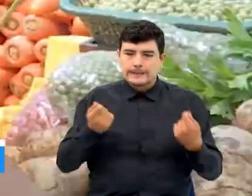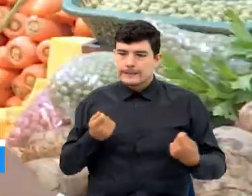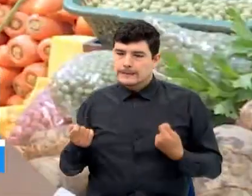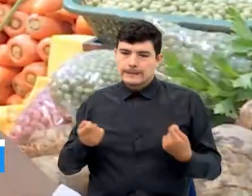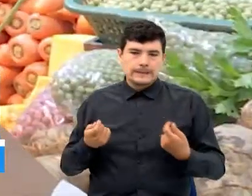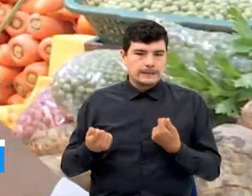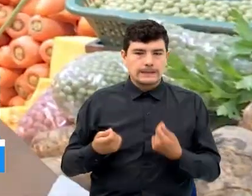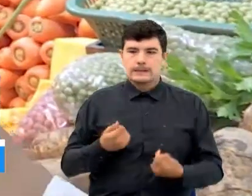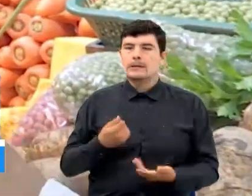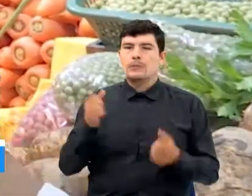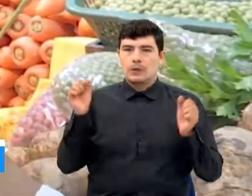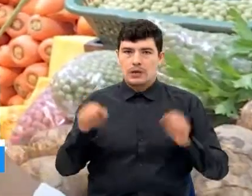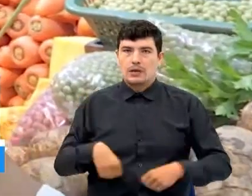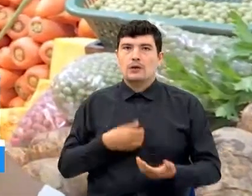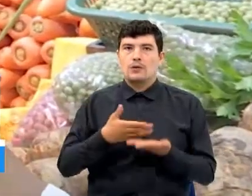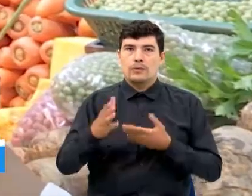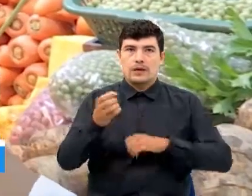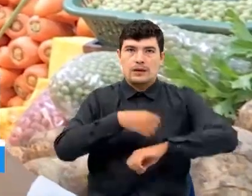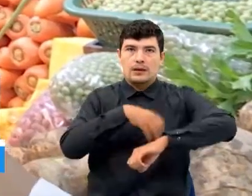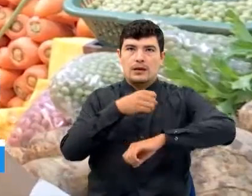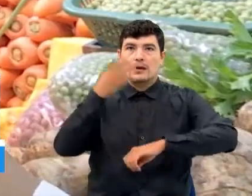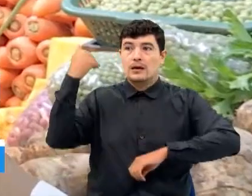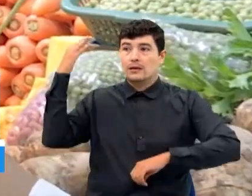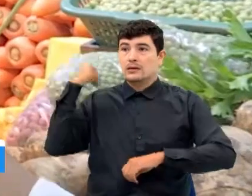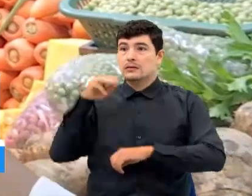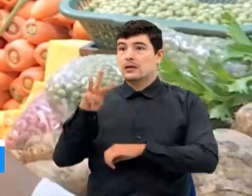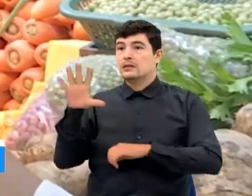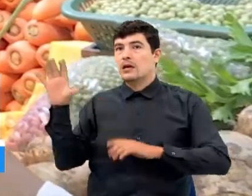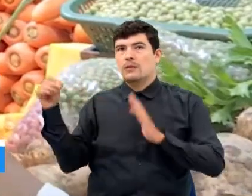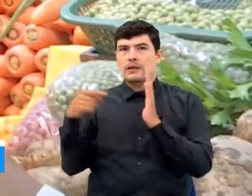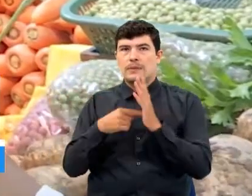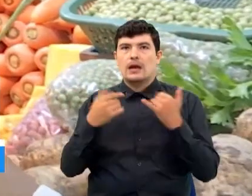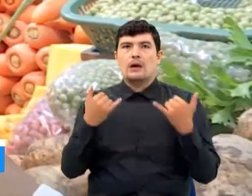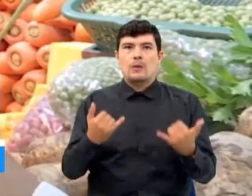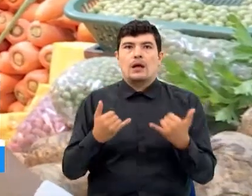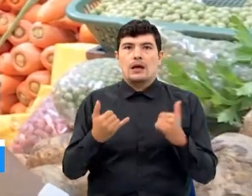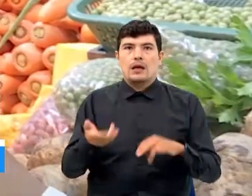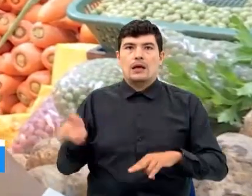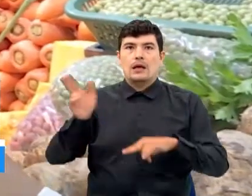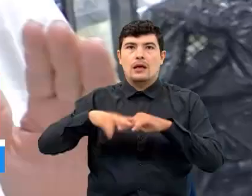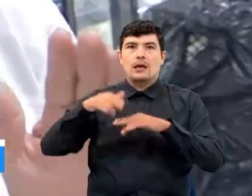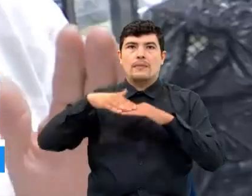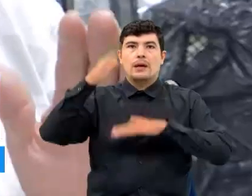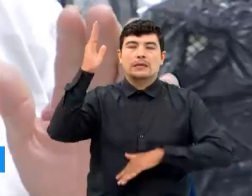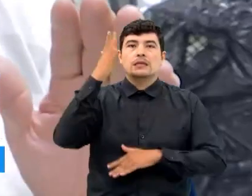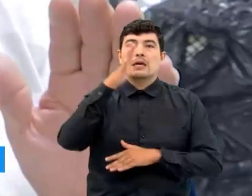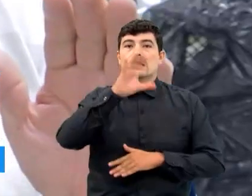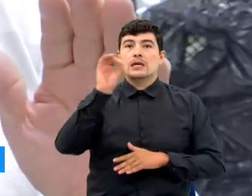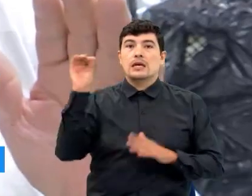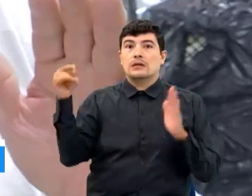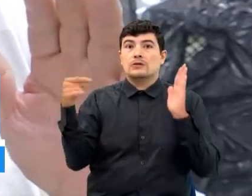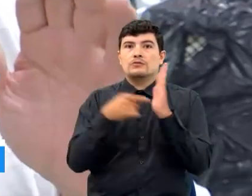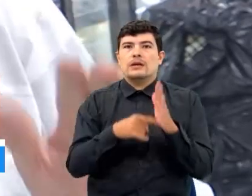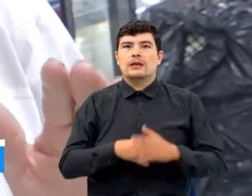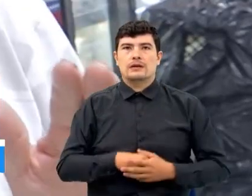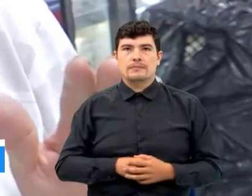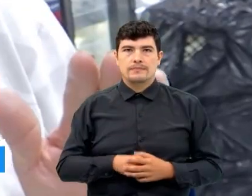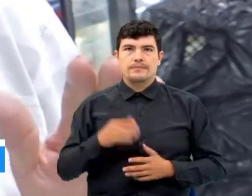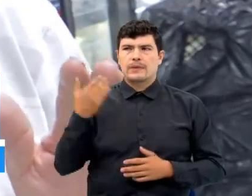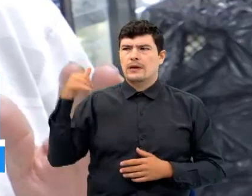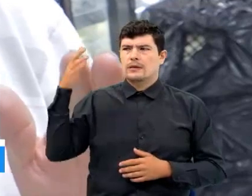iban 3.50, ahorita ya tiene que uno supera los 500. Hace un